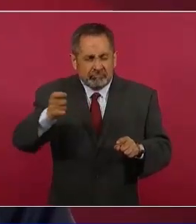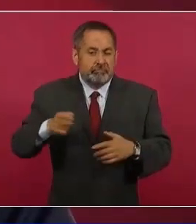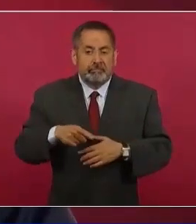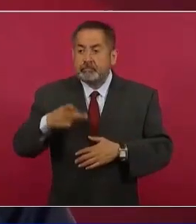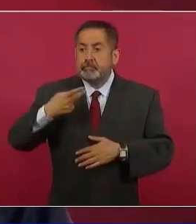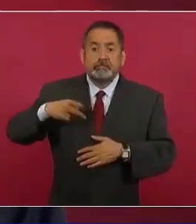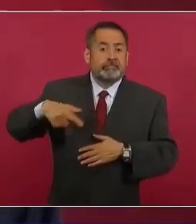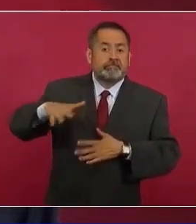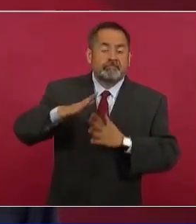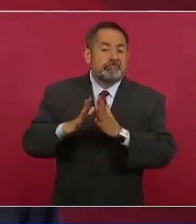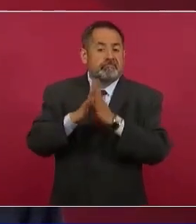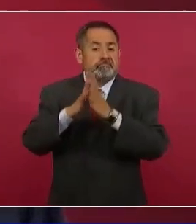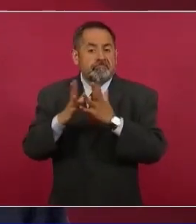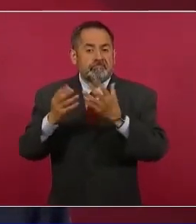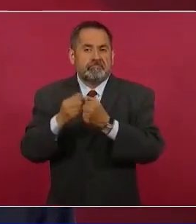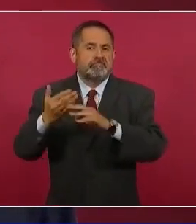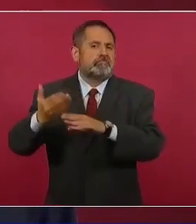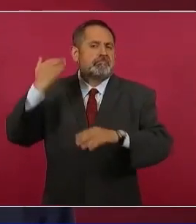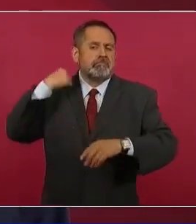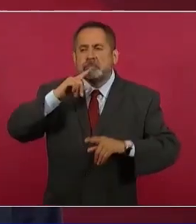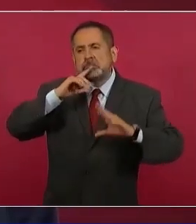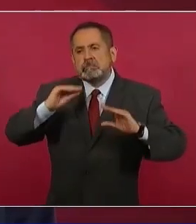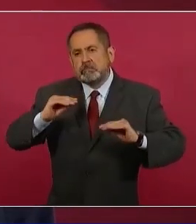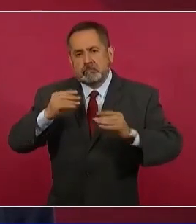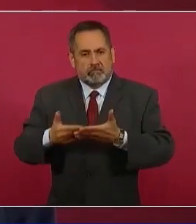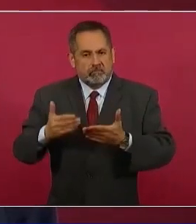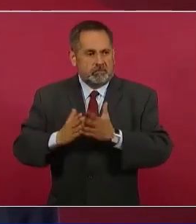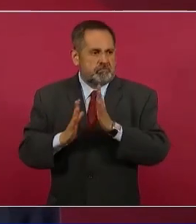participa mucho más que antes.